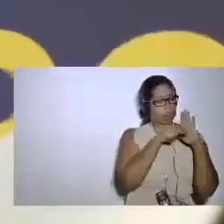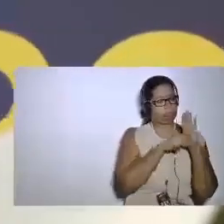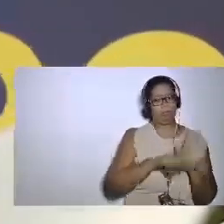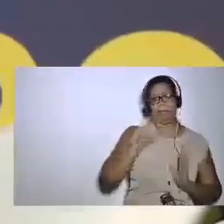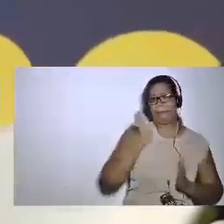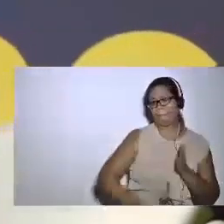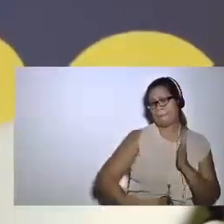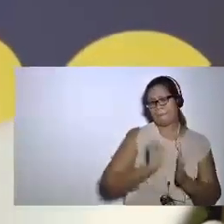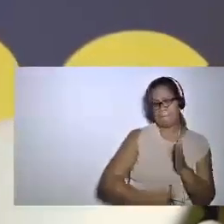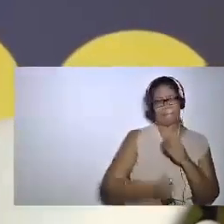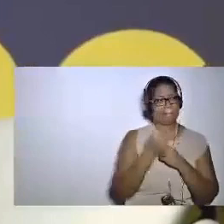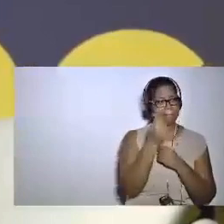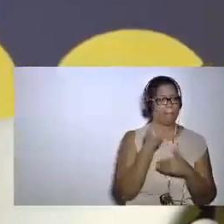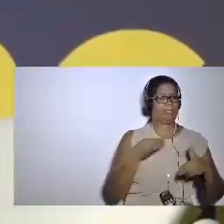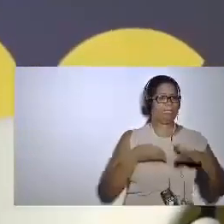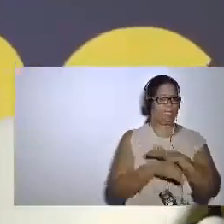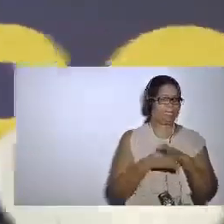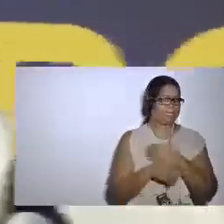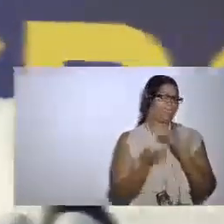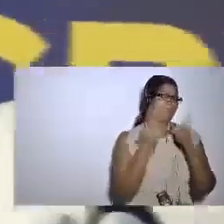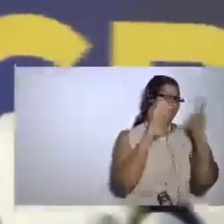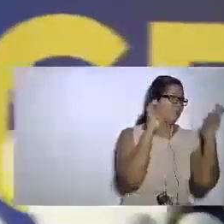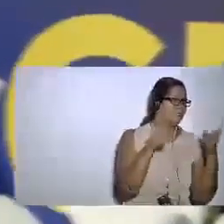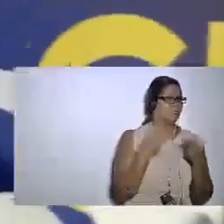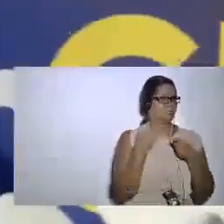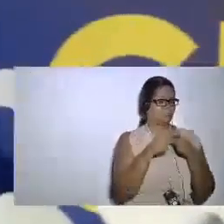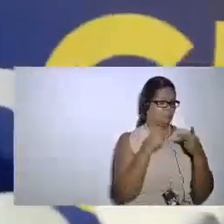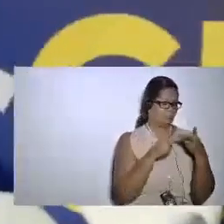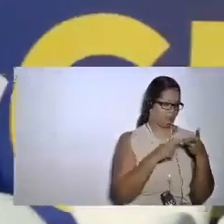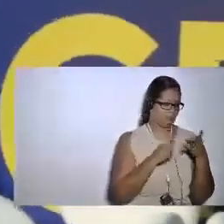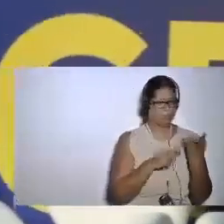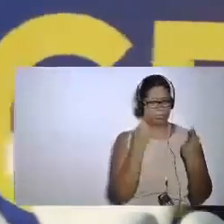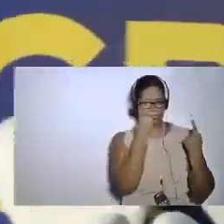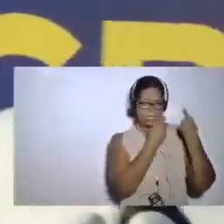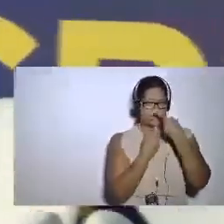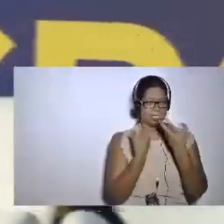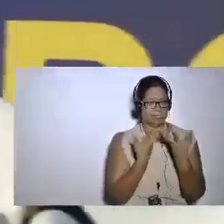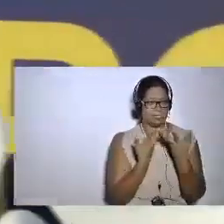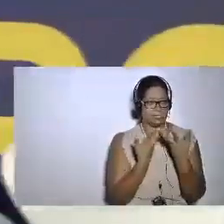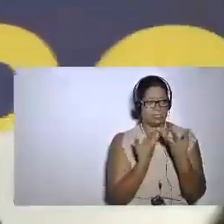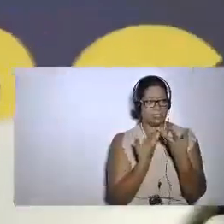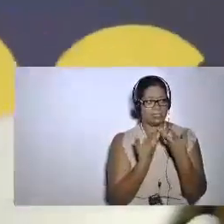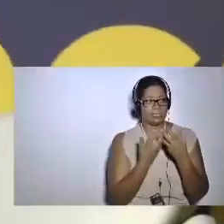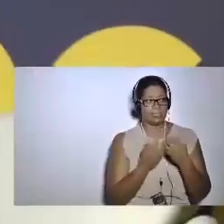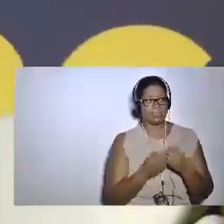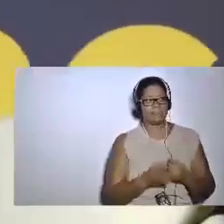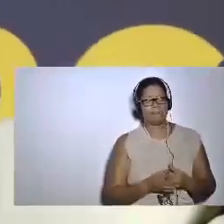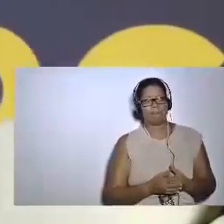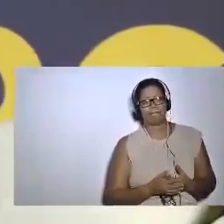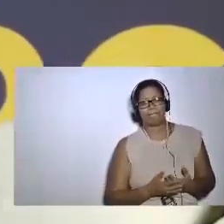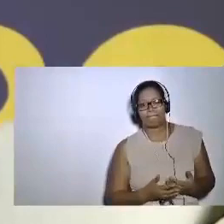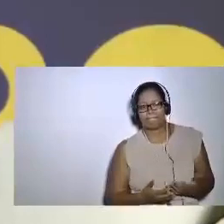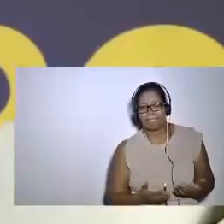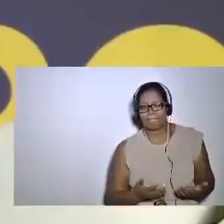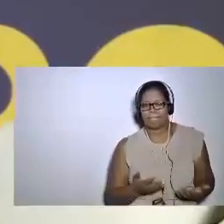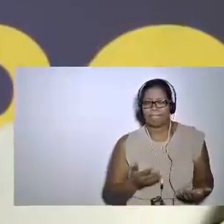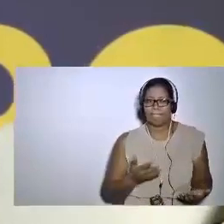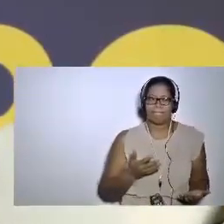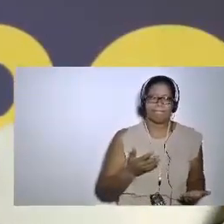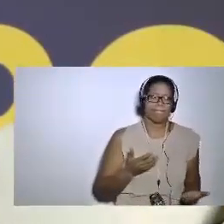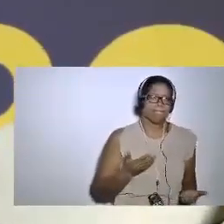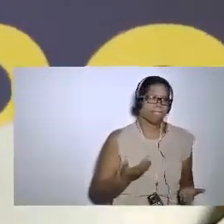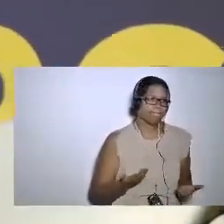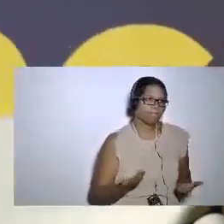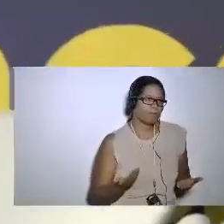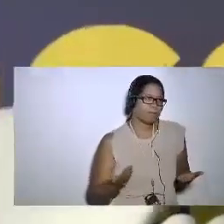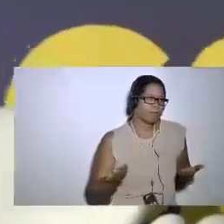los reguladores para reducir los costos en términos de acceso a infraestructuras pasivas, en términos de